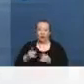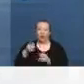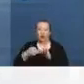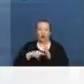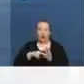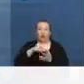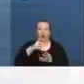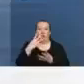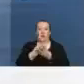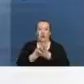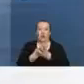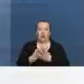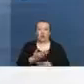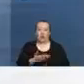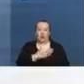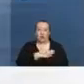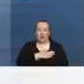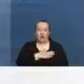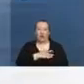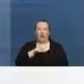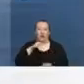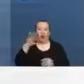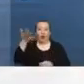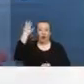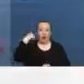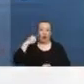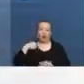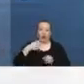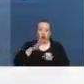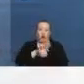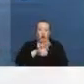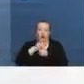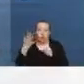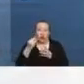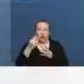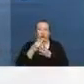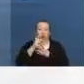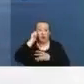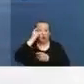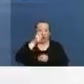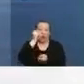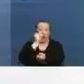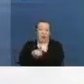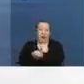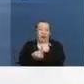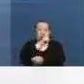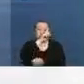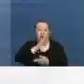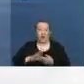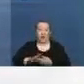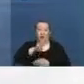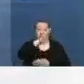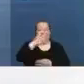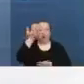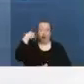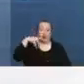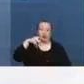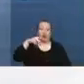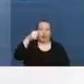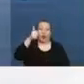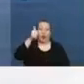y alegó demostrar el nivel de hacinamiento que teníamos acuérdense de los penales el penal garcía moreno en seguida la gente tiene memoria frágil